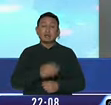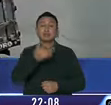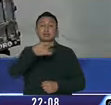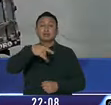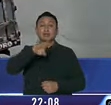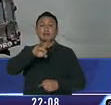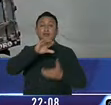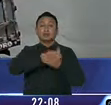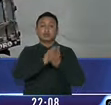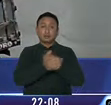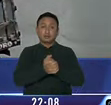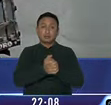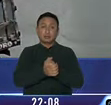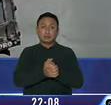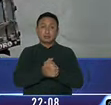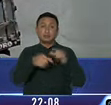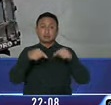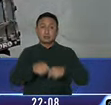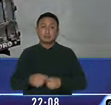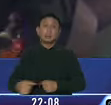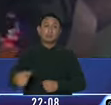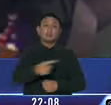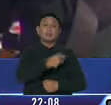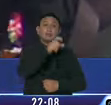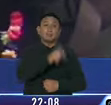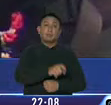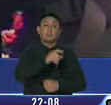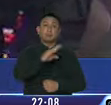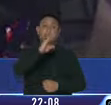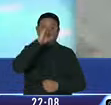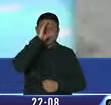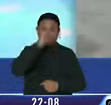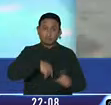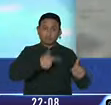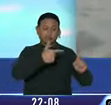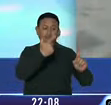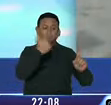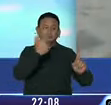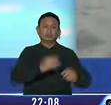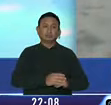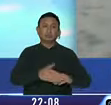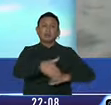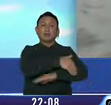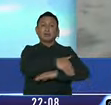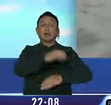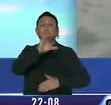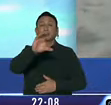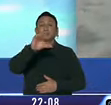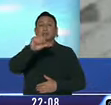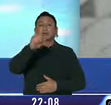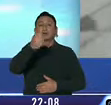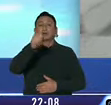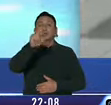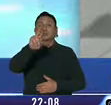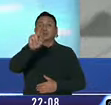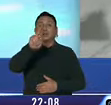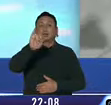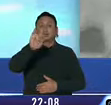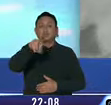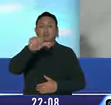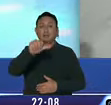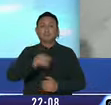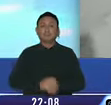18 de noviembre, cuando asesinaron a un agente de la policía en la avenida Casuarina, noroeste